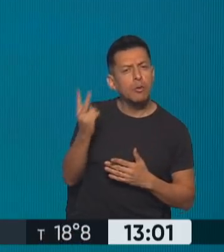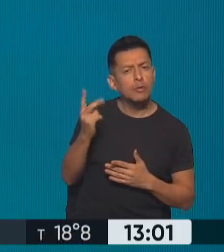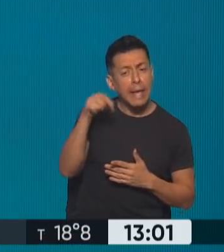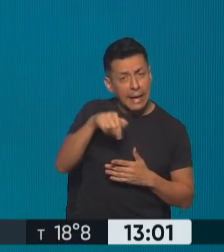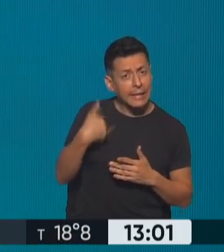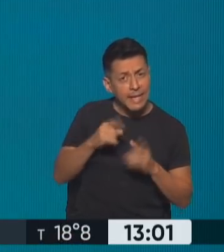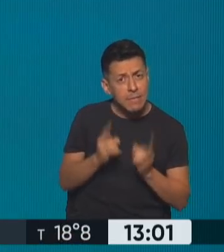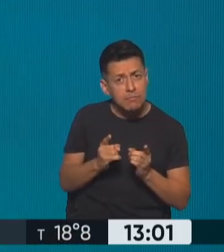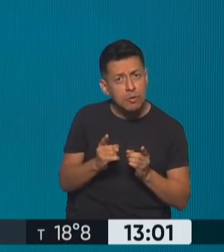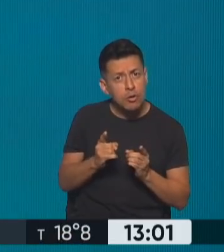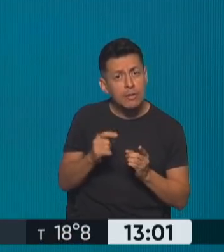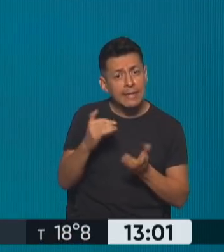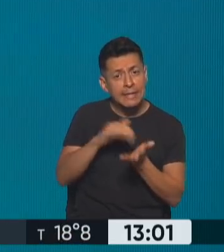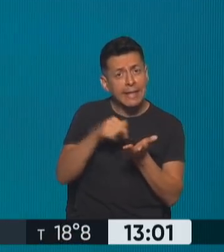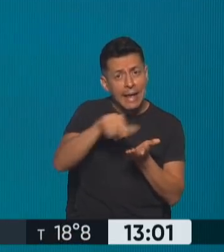tierra, nuestro propio suelo.